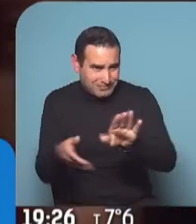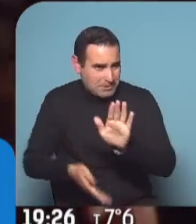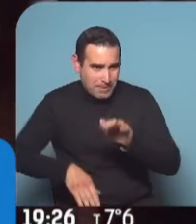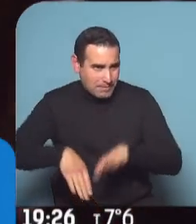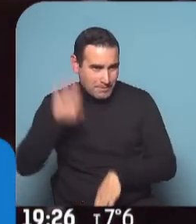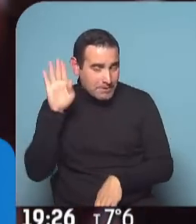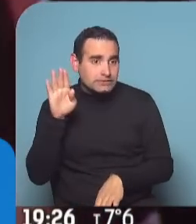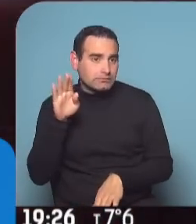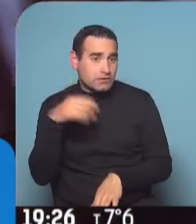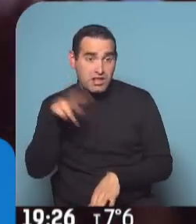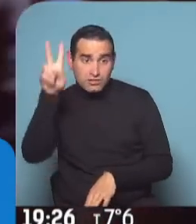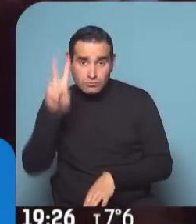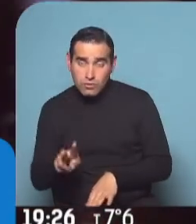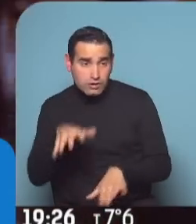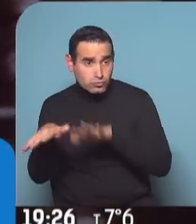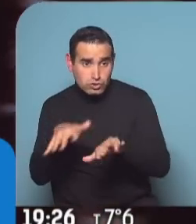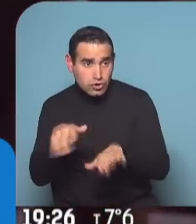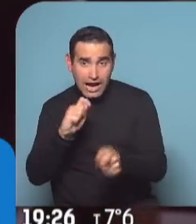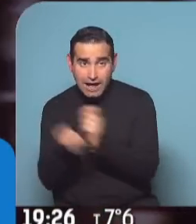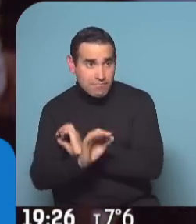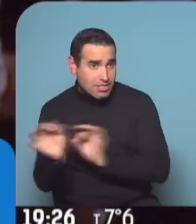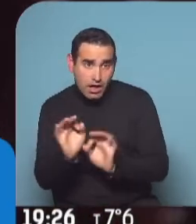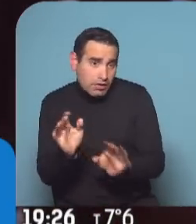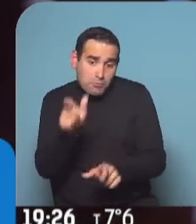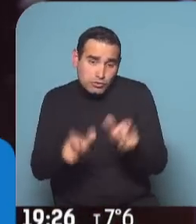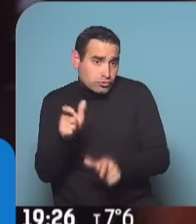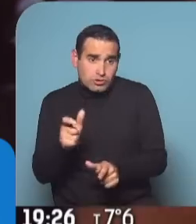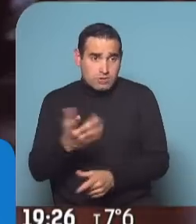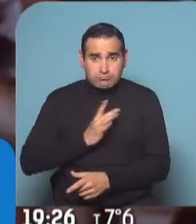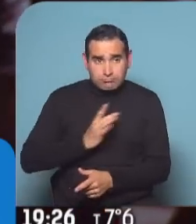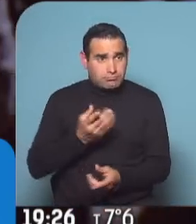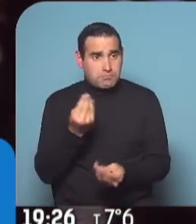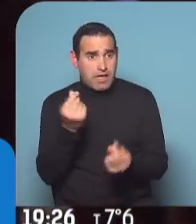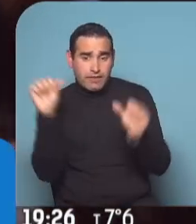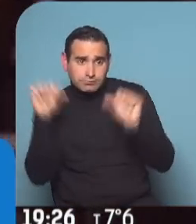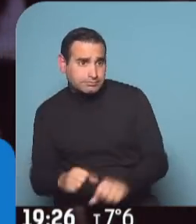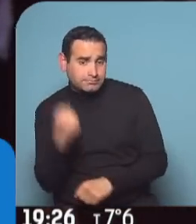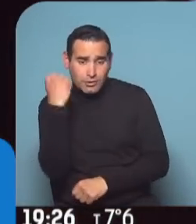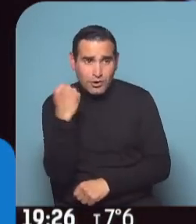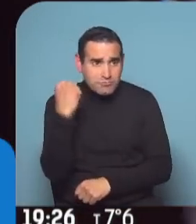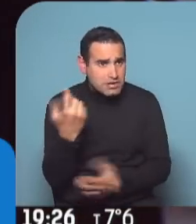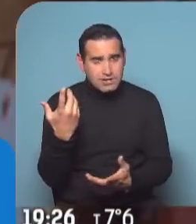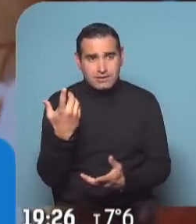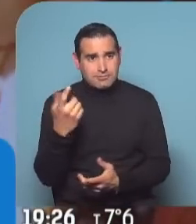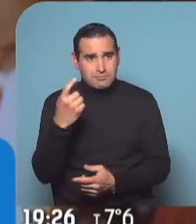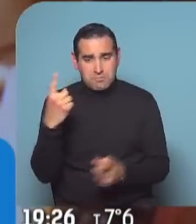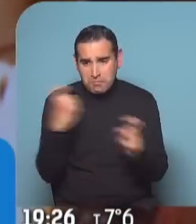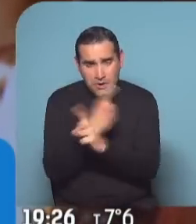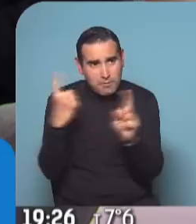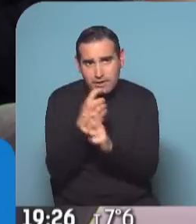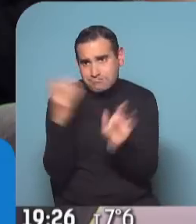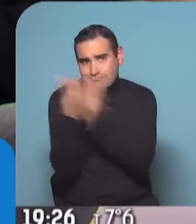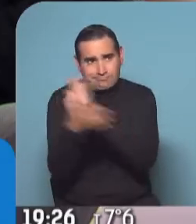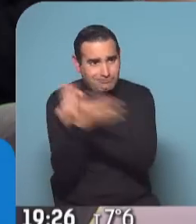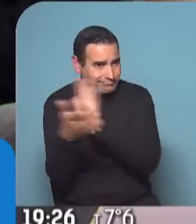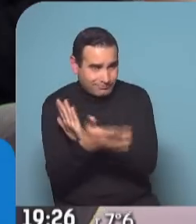dentro de Venezuela no cambie, porque la gente huye de la inseguridad, de la crisis económica, de la crisis humanitaria, y cada vez